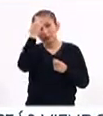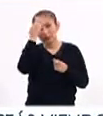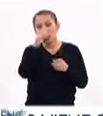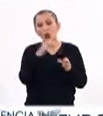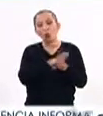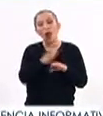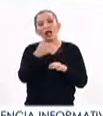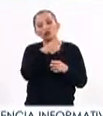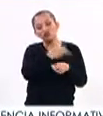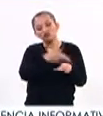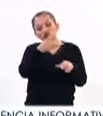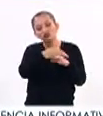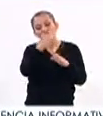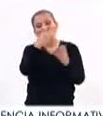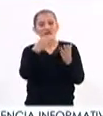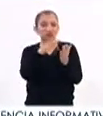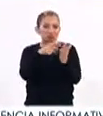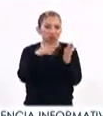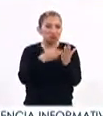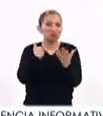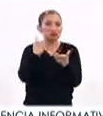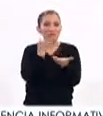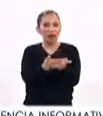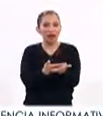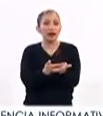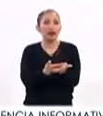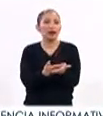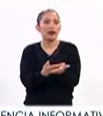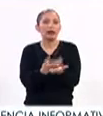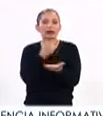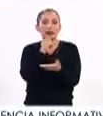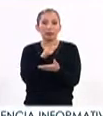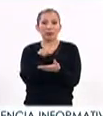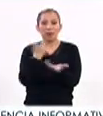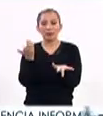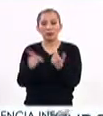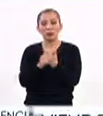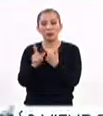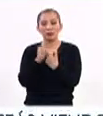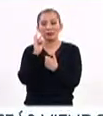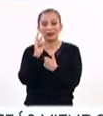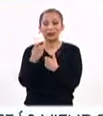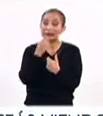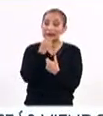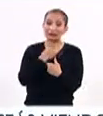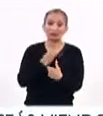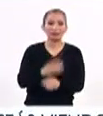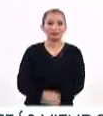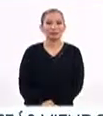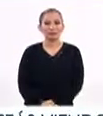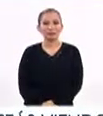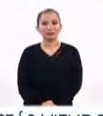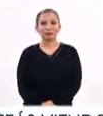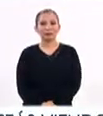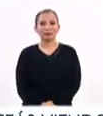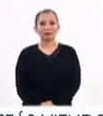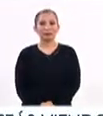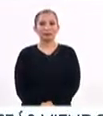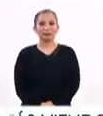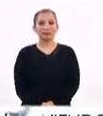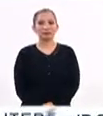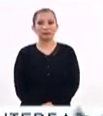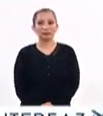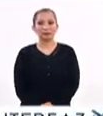experiencia? ¿Cuáles fueron todos los requisitos que tuviste que cumplir y todos pues, los obstáculos que tuviste que sortear?